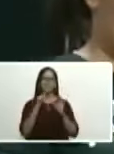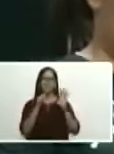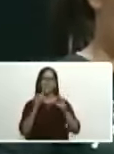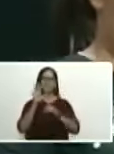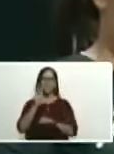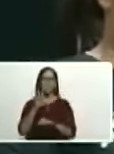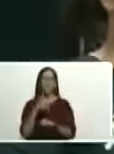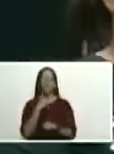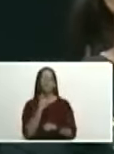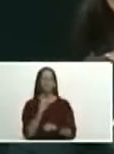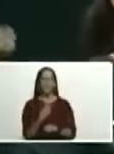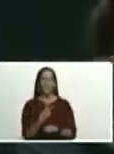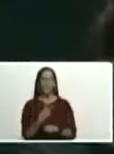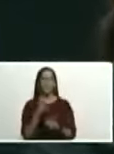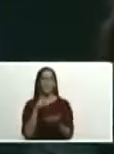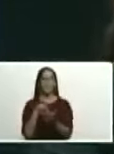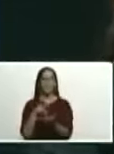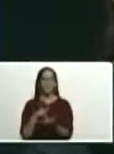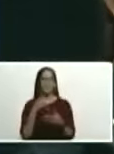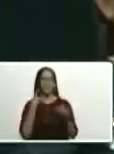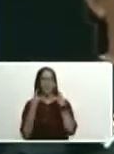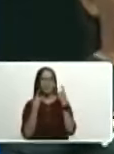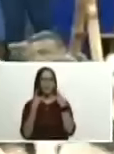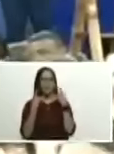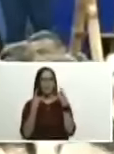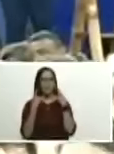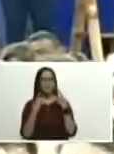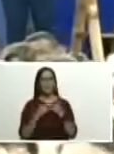16.165 voceros que participan activamente.